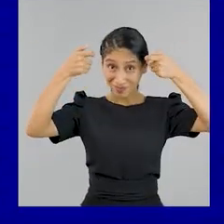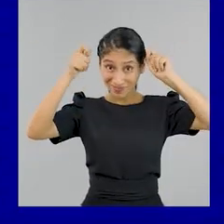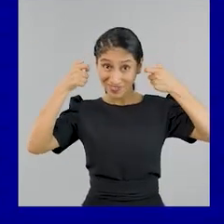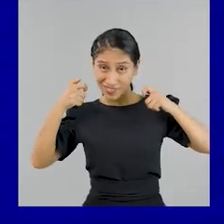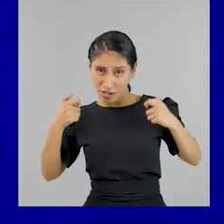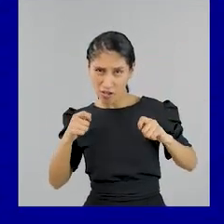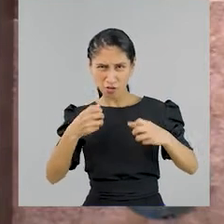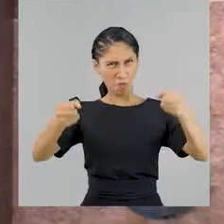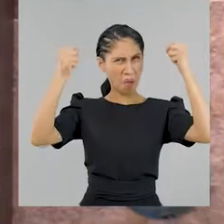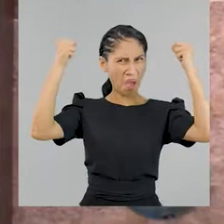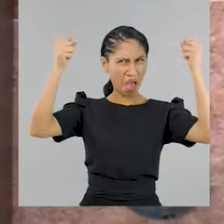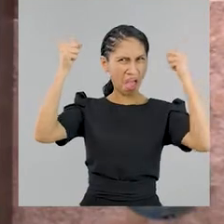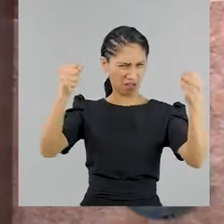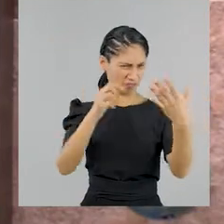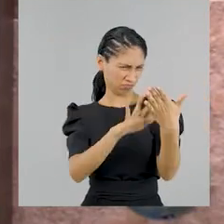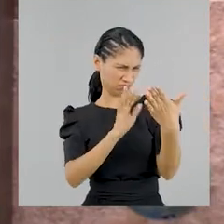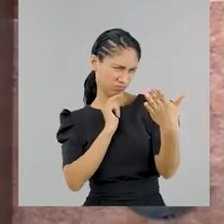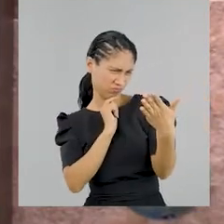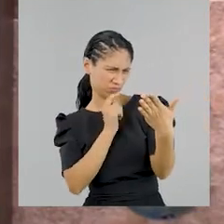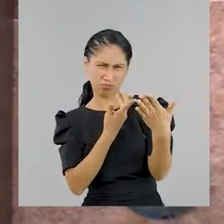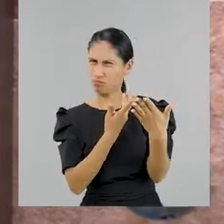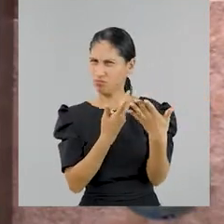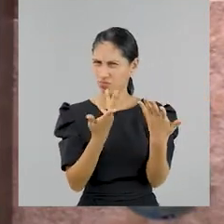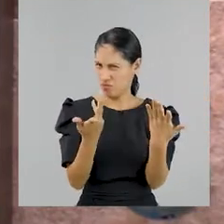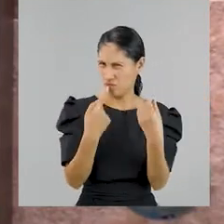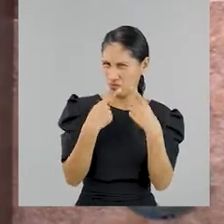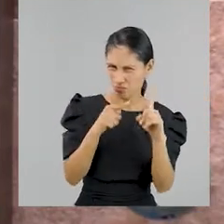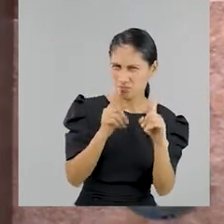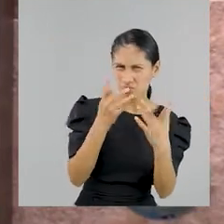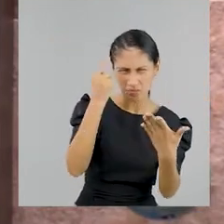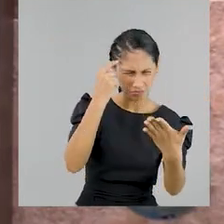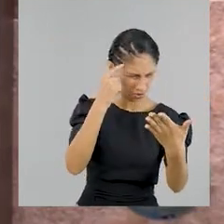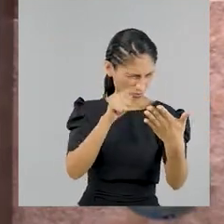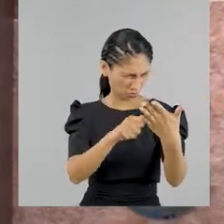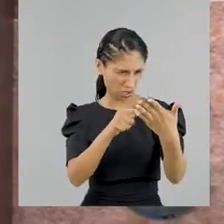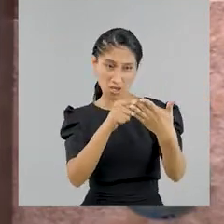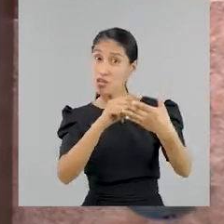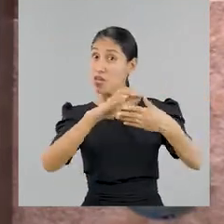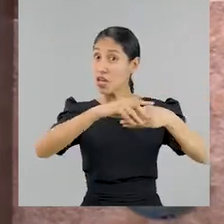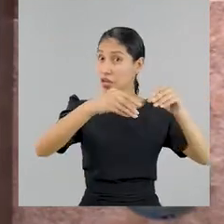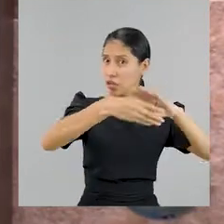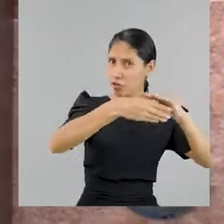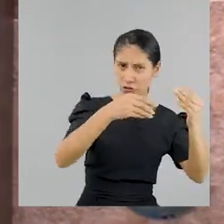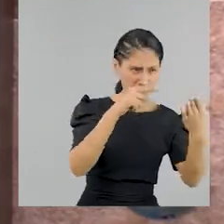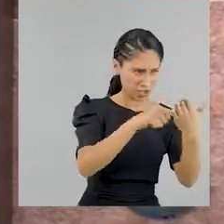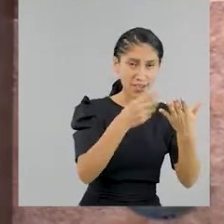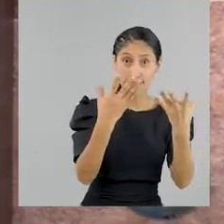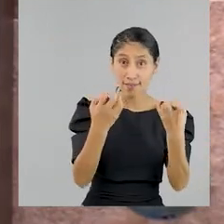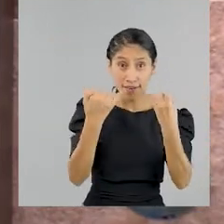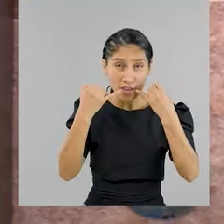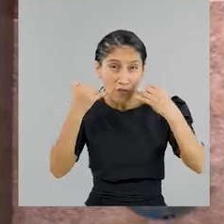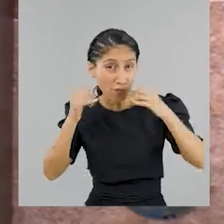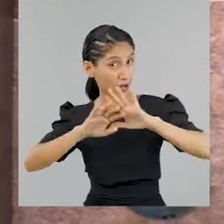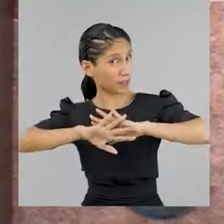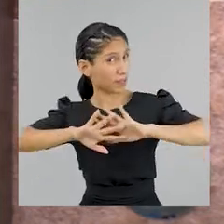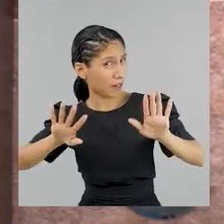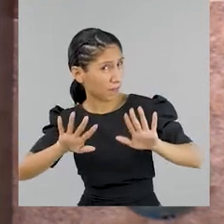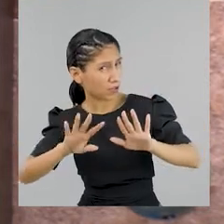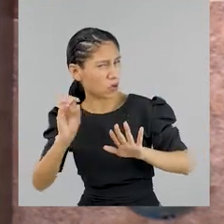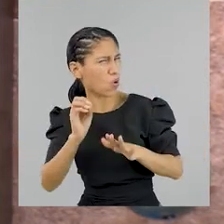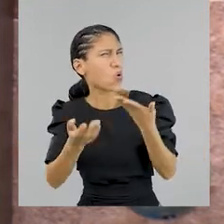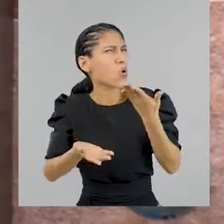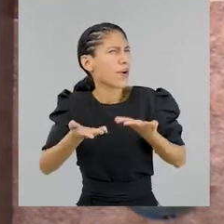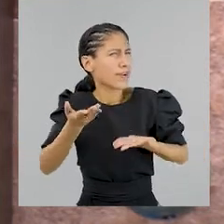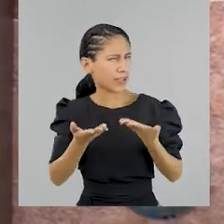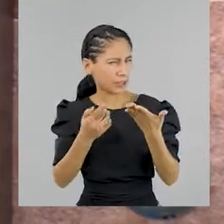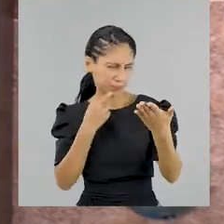Perú. Pensemos un poco. ¿Será solo informar o tendrá una connotación más relevante? Por las propuestas